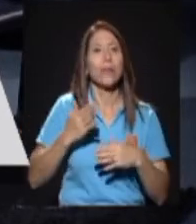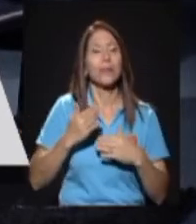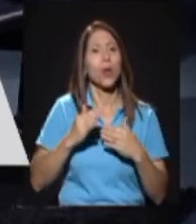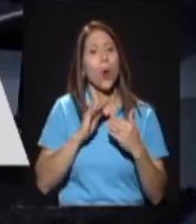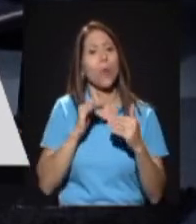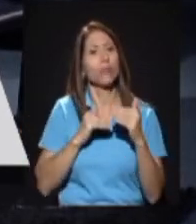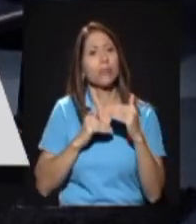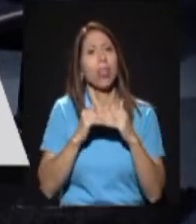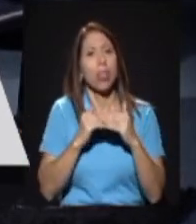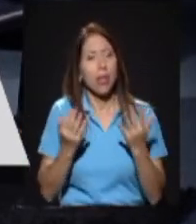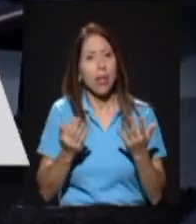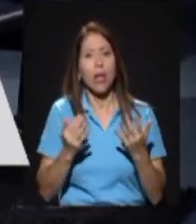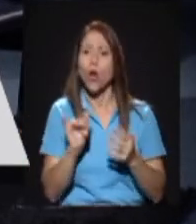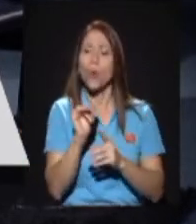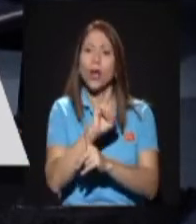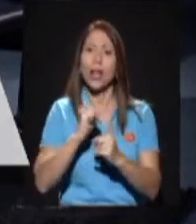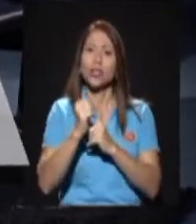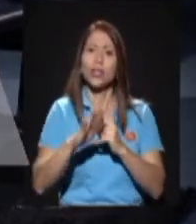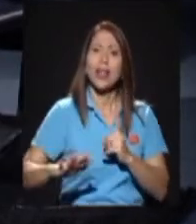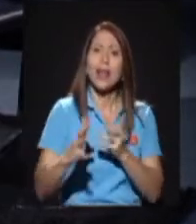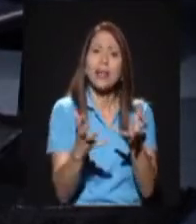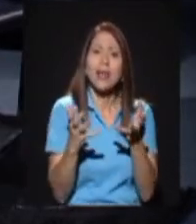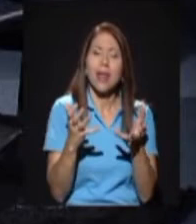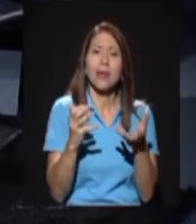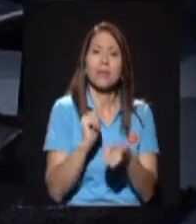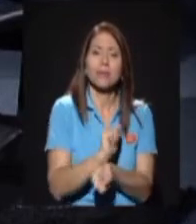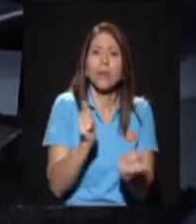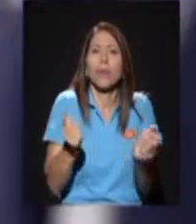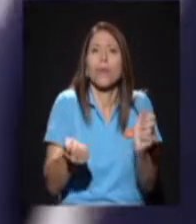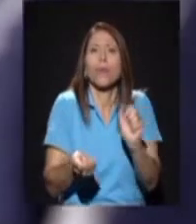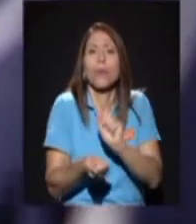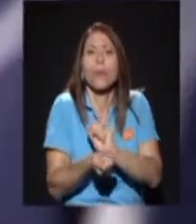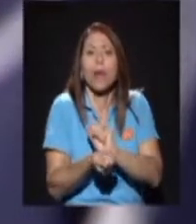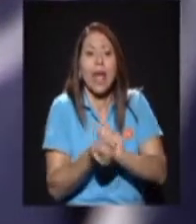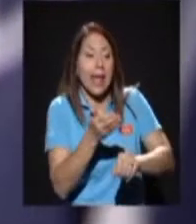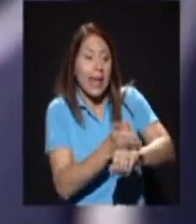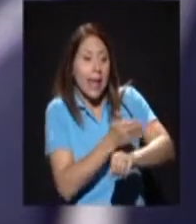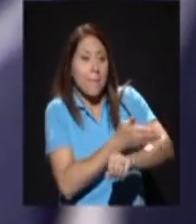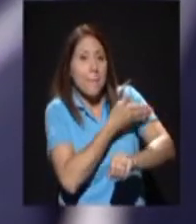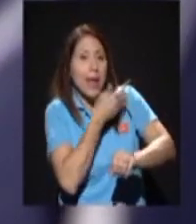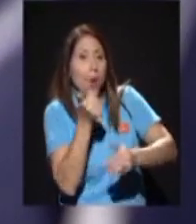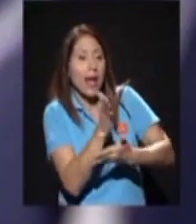como que la sociedad querría hacer cambios que mejoren a algunos sin dañar a nadie.